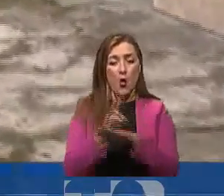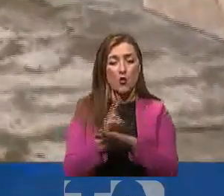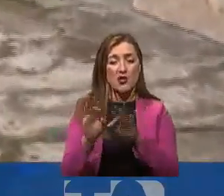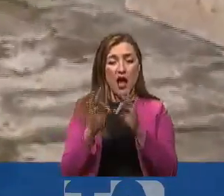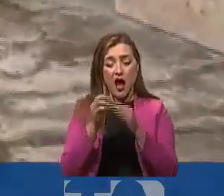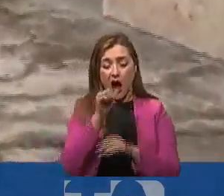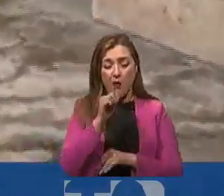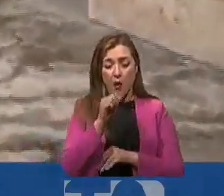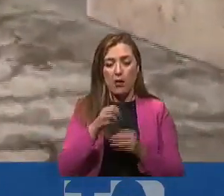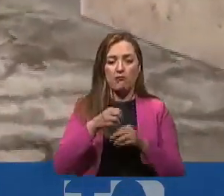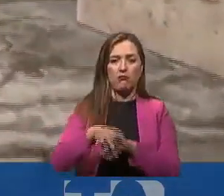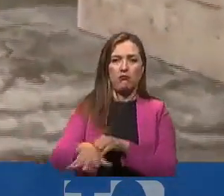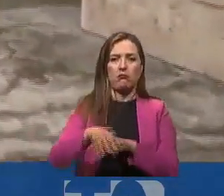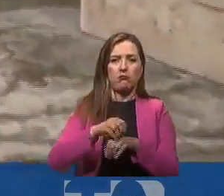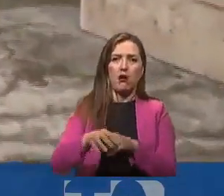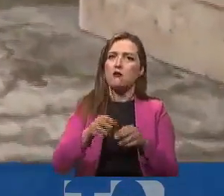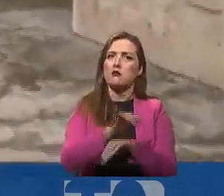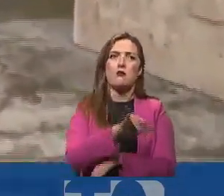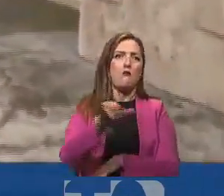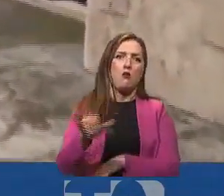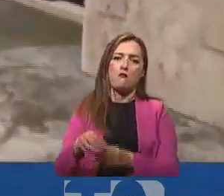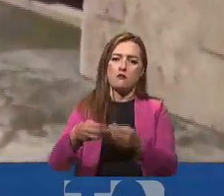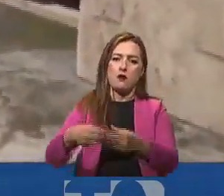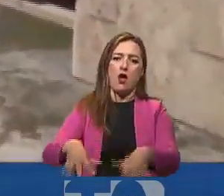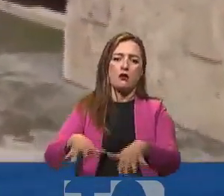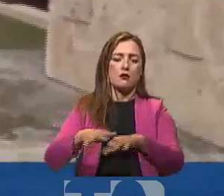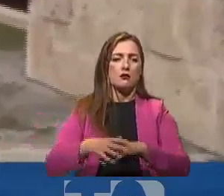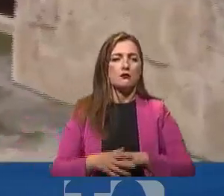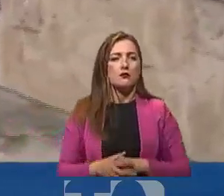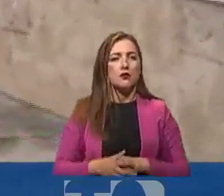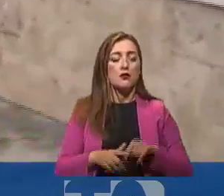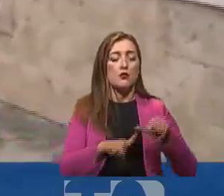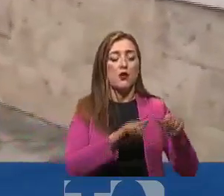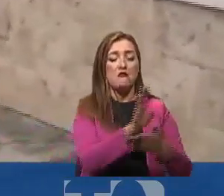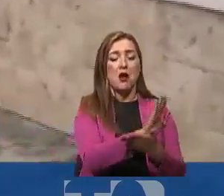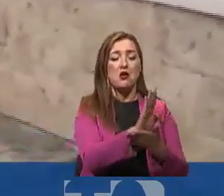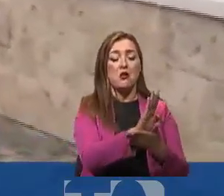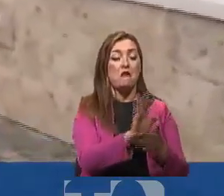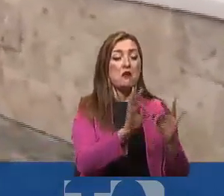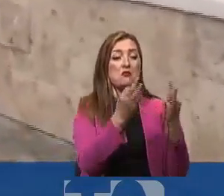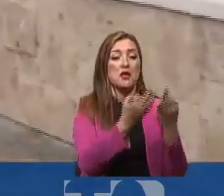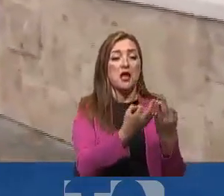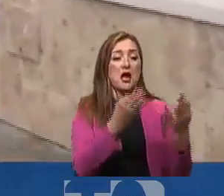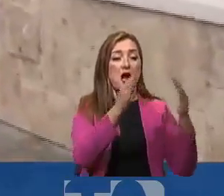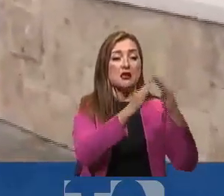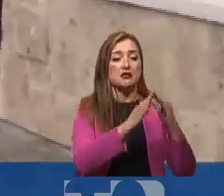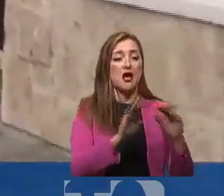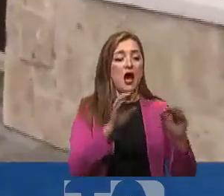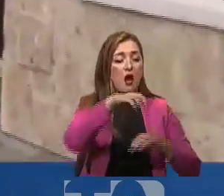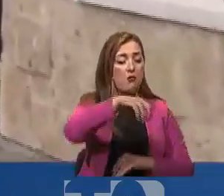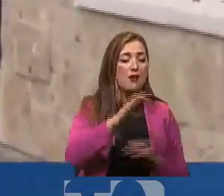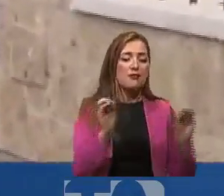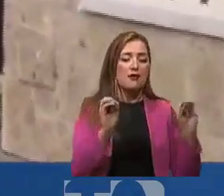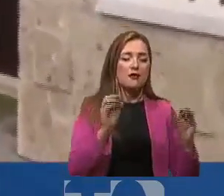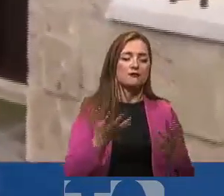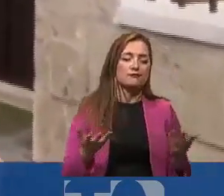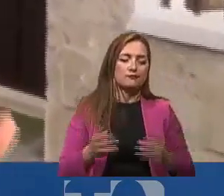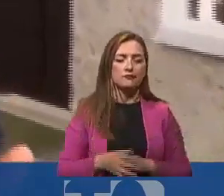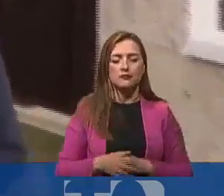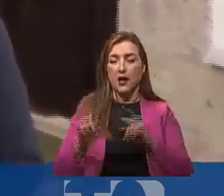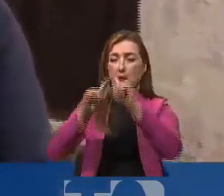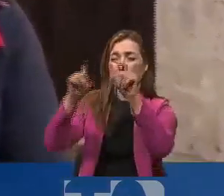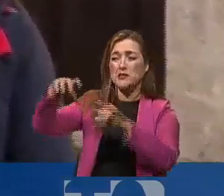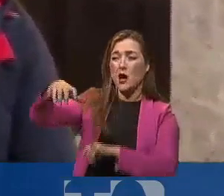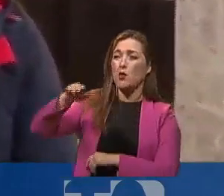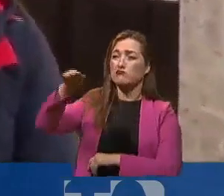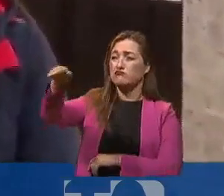que en sectores donde no se nos llegue el agua. Entonces quisiéramos hacer un llamado a la empresa de agua potable, no solamente para